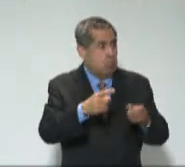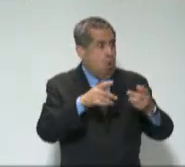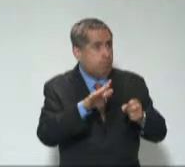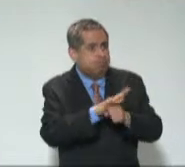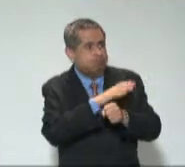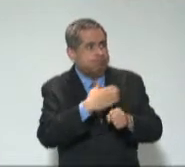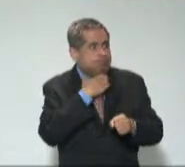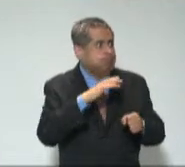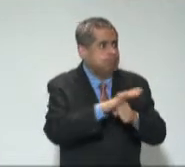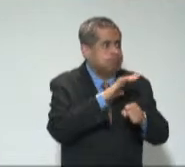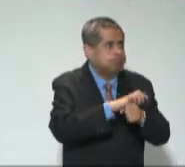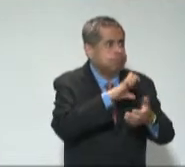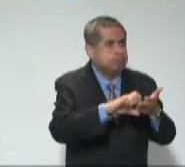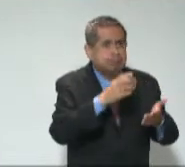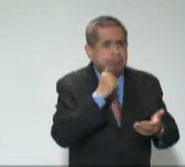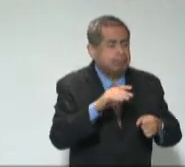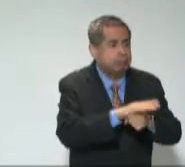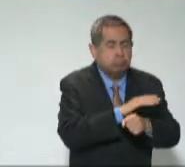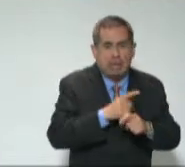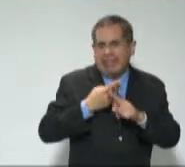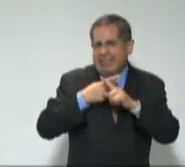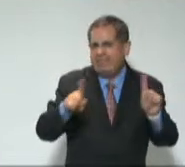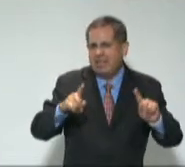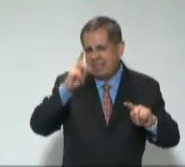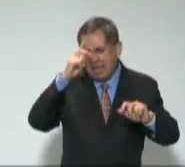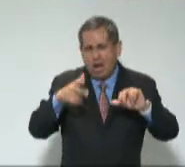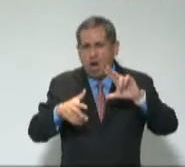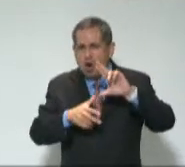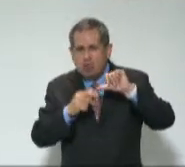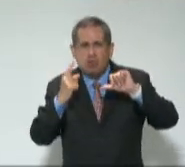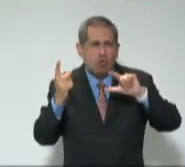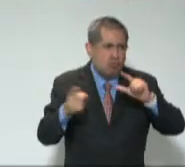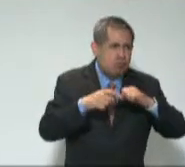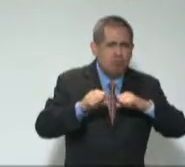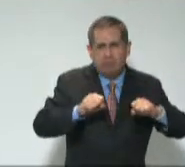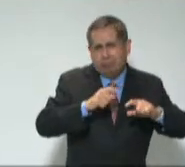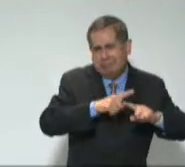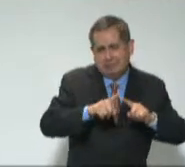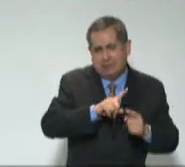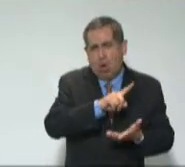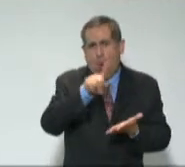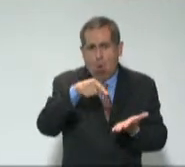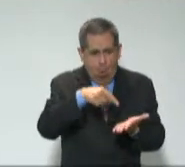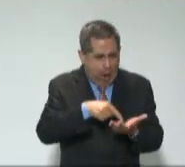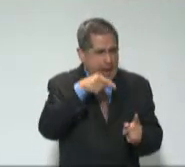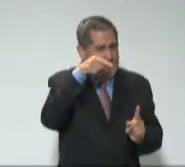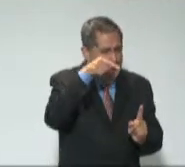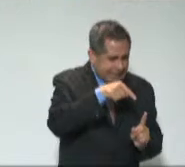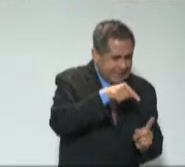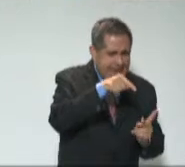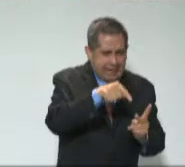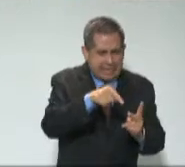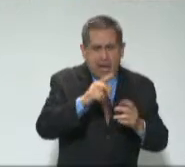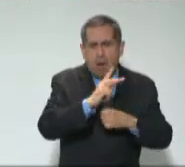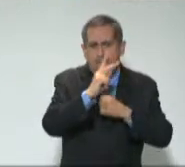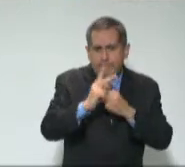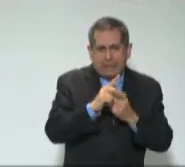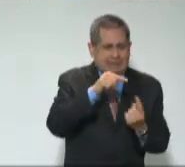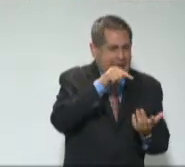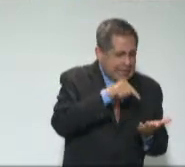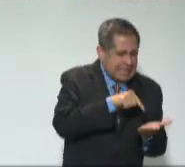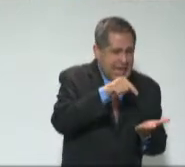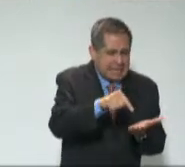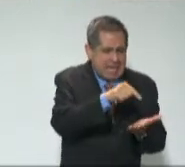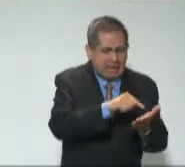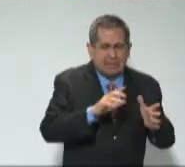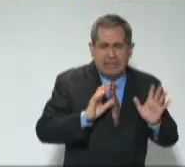saturado A diferencia de un desastre natural que ocurre en un punto específico y puede dañar a una nación o incluso